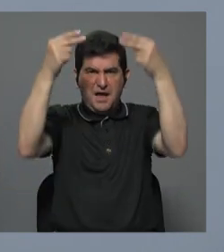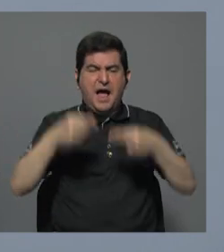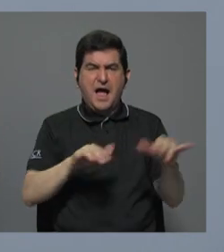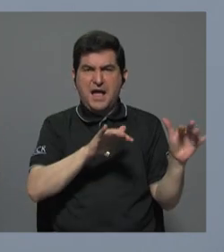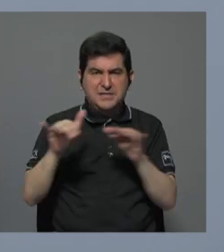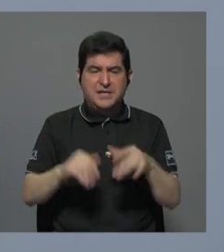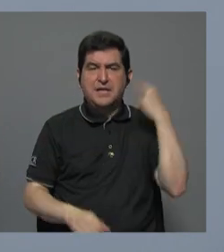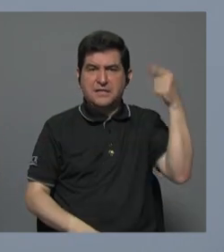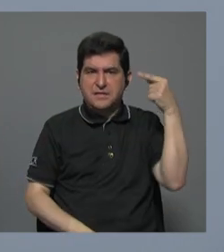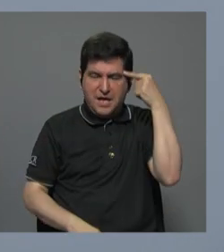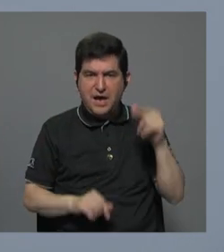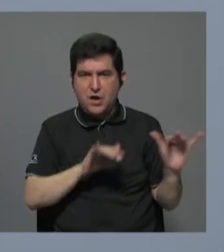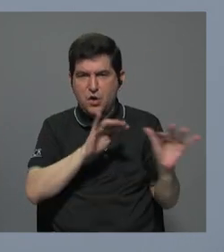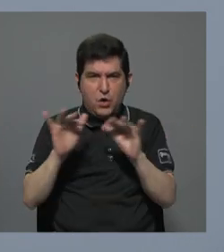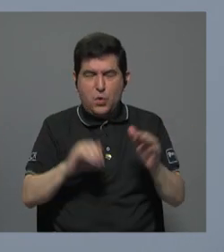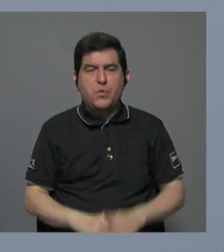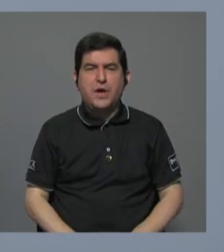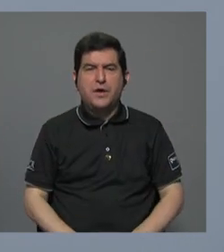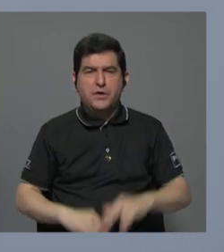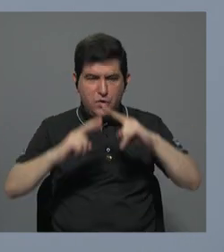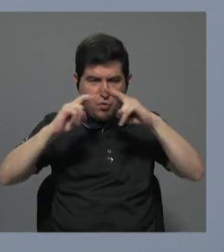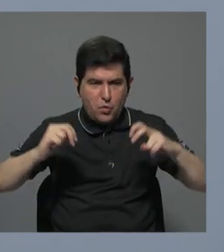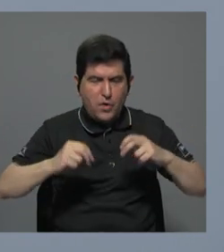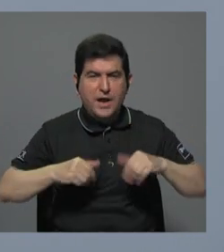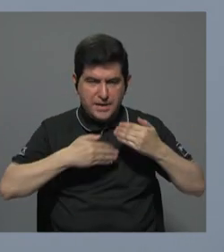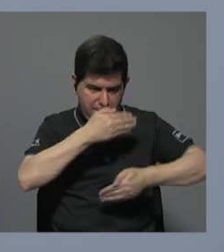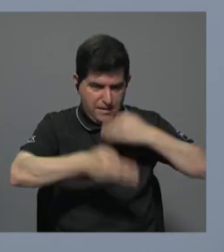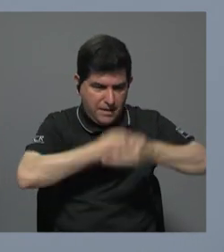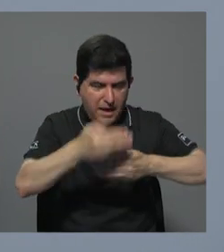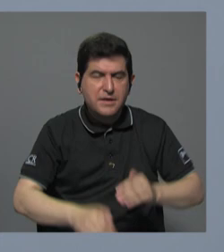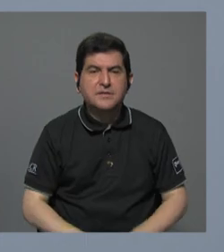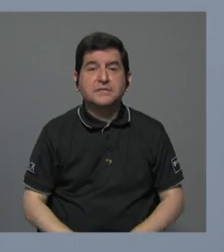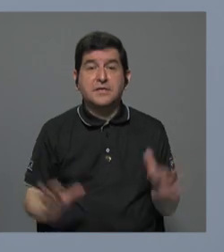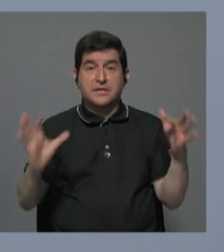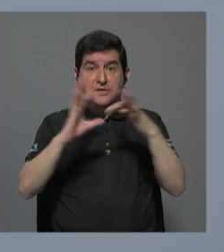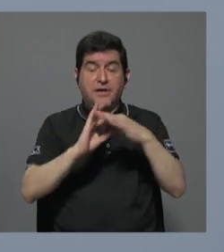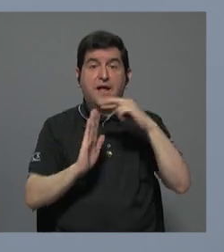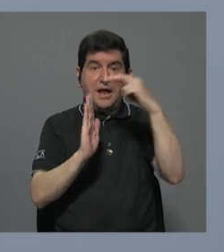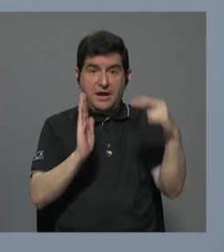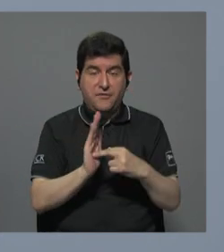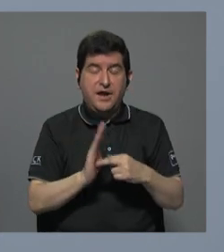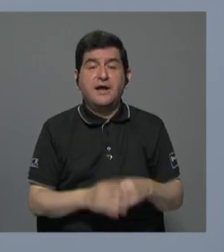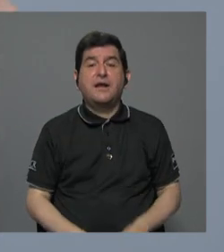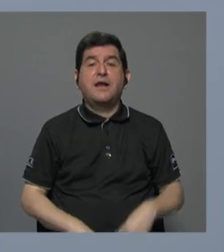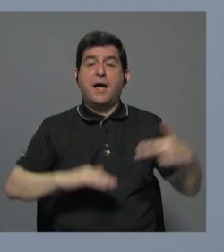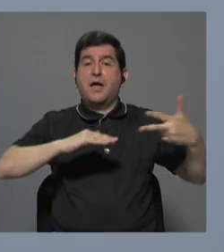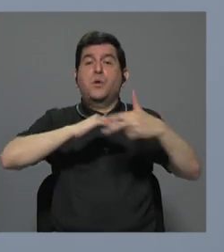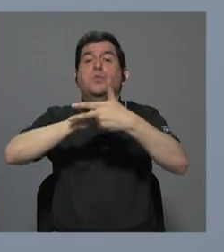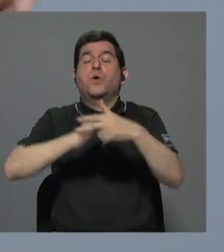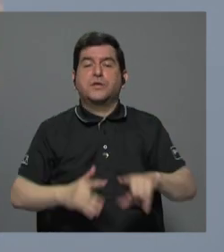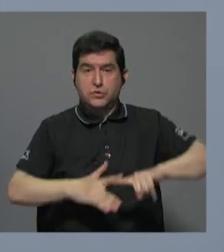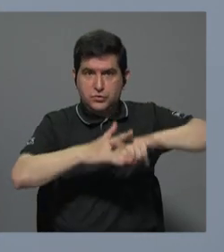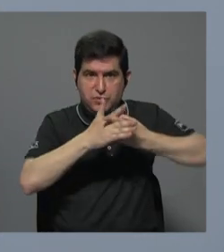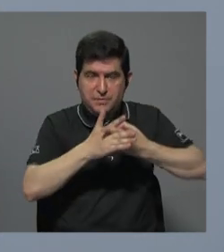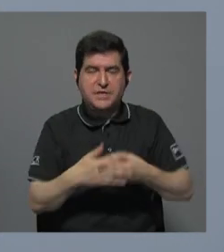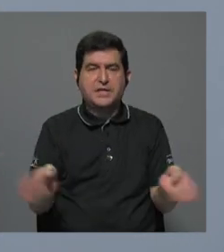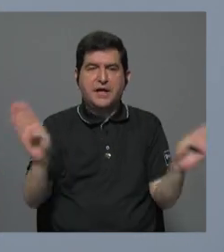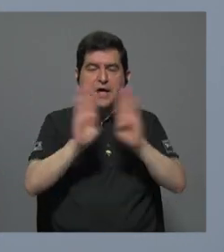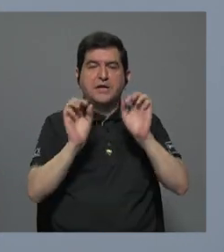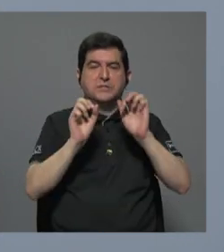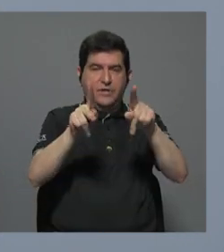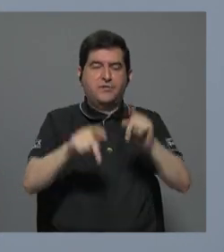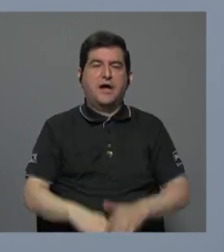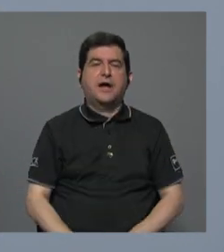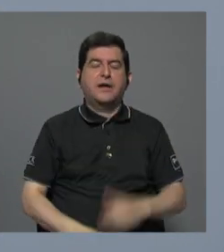gobierno digital con trazabilidad y definitivamente lo que tiene que ver con la regulación de puertos tan sólo para que nosotros comencemos a cerrar portillos con